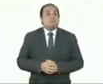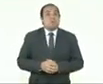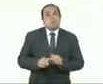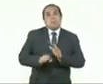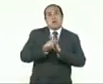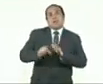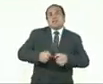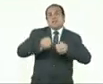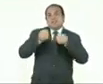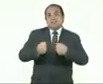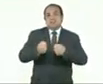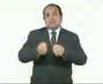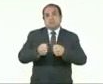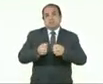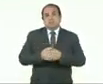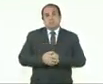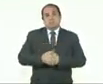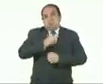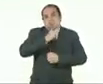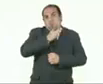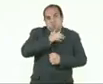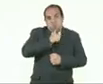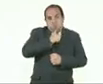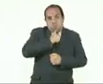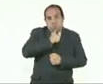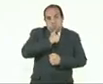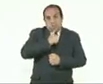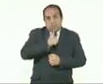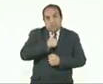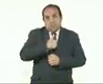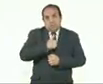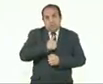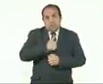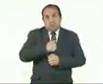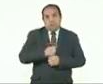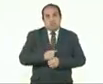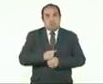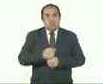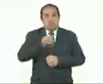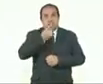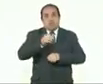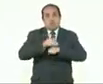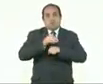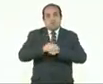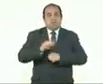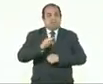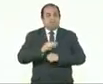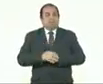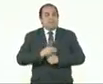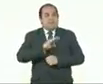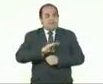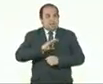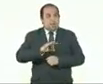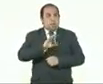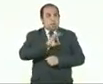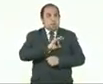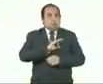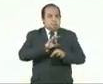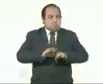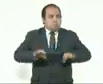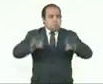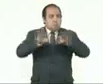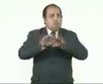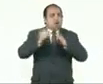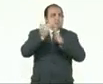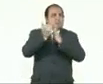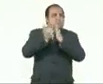de la seguridad nunca puede cantarse cuentas alegres. hemos reducido de manera muy importante los